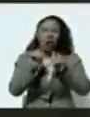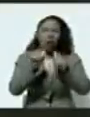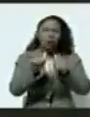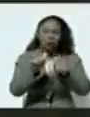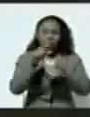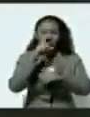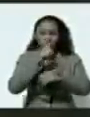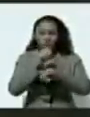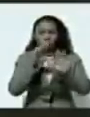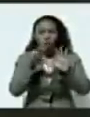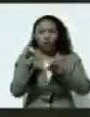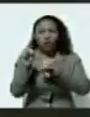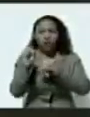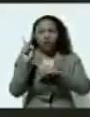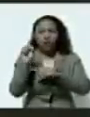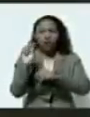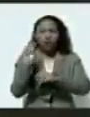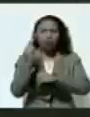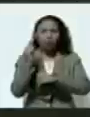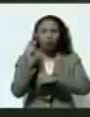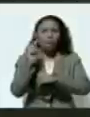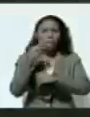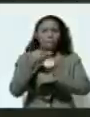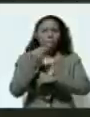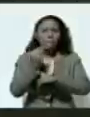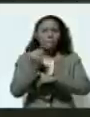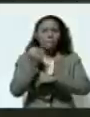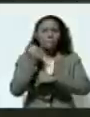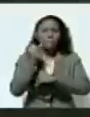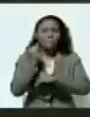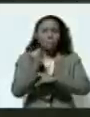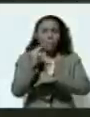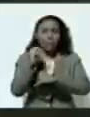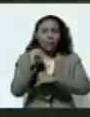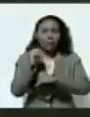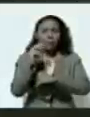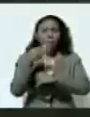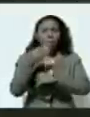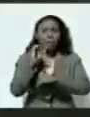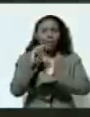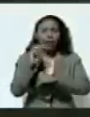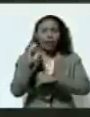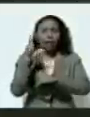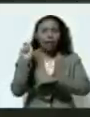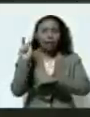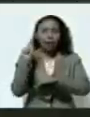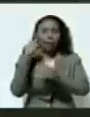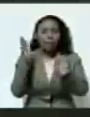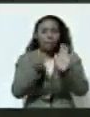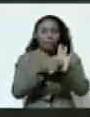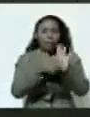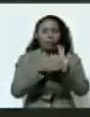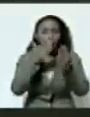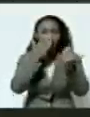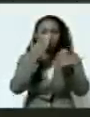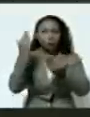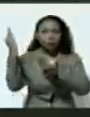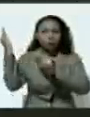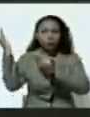80, del dúo Pimpinela. Creo que se llamaba Vete y Pega la Vuelta. Rueda video.